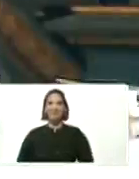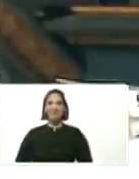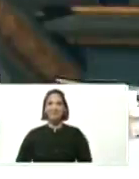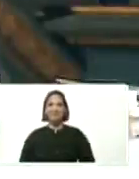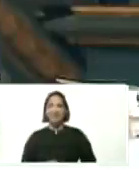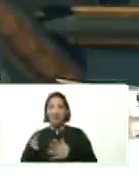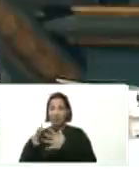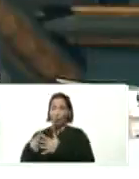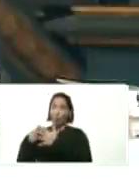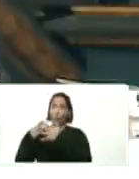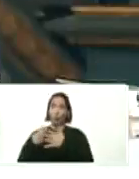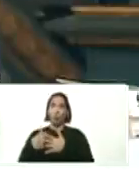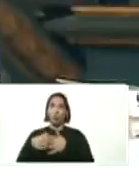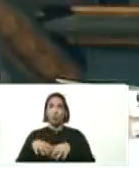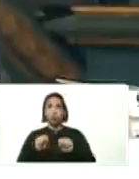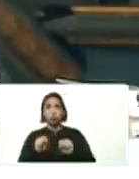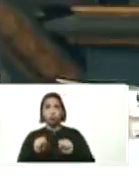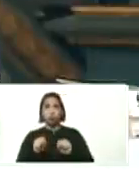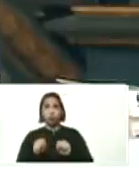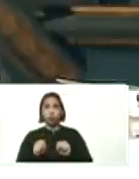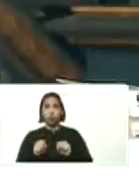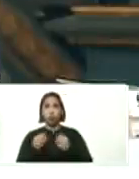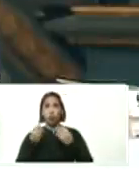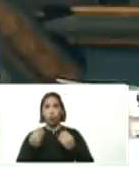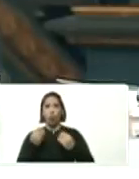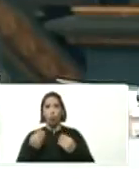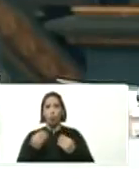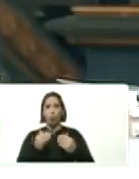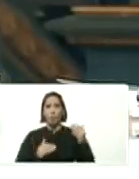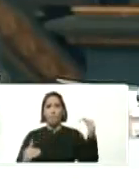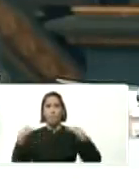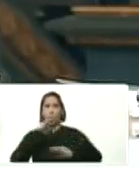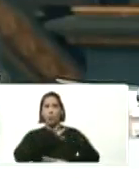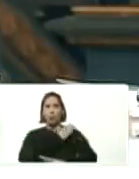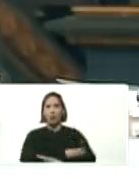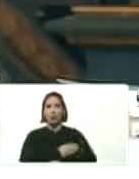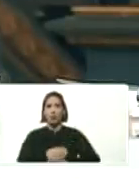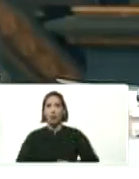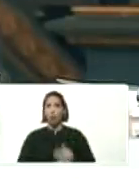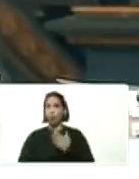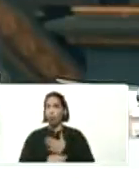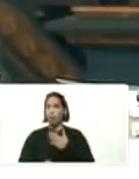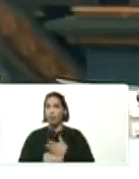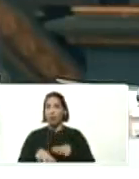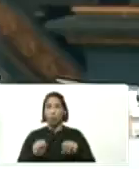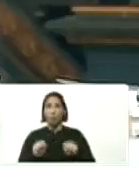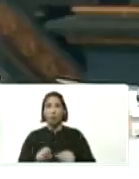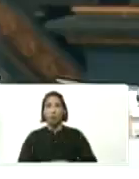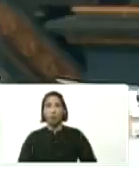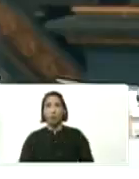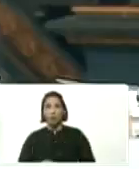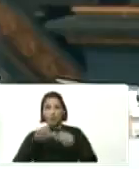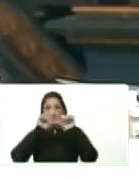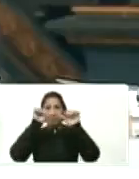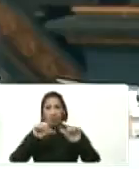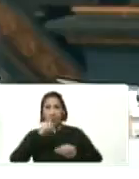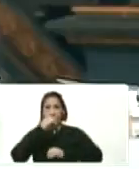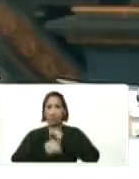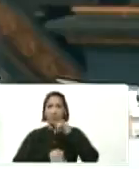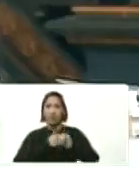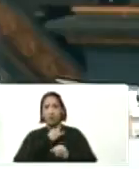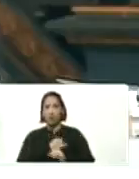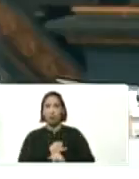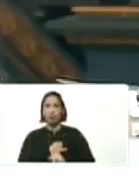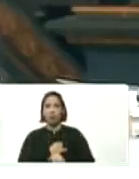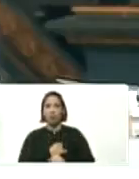hegemón mundial, es decir, como potencia todavía dominante, todavía, en el sistema internacional de la